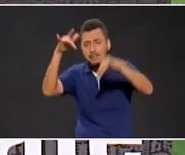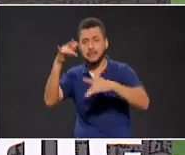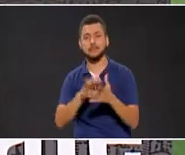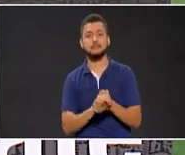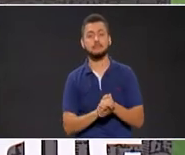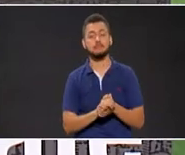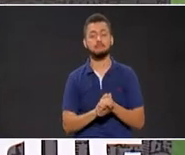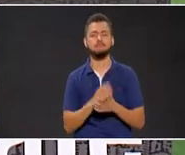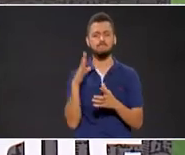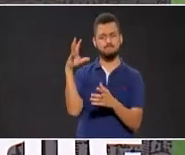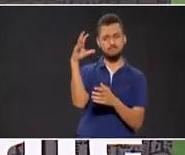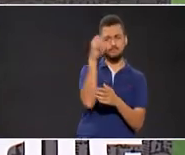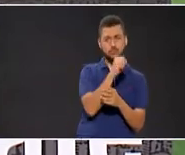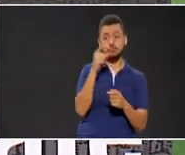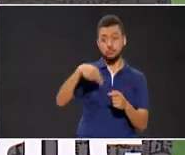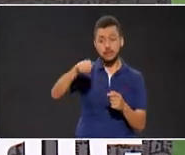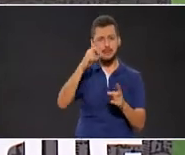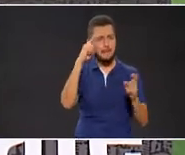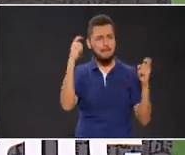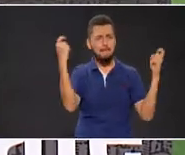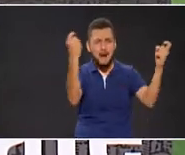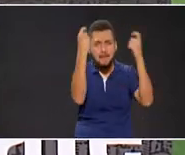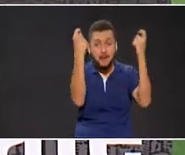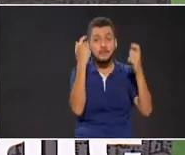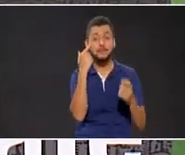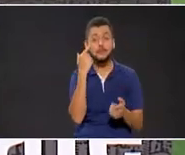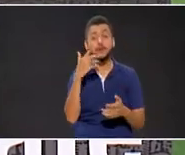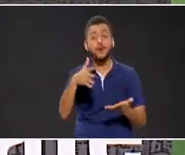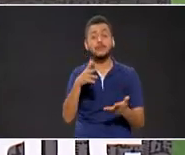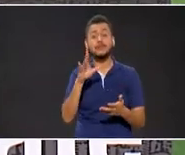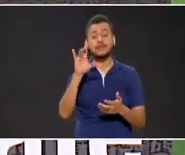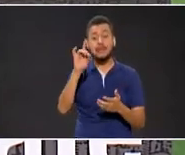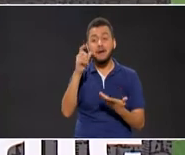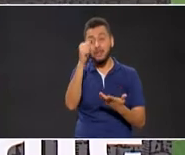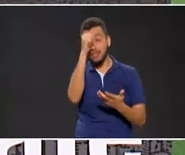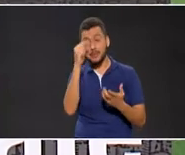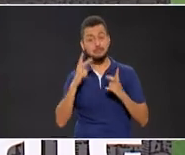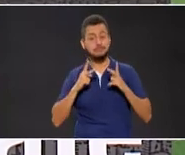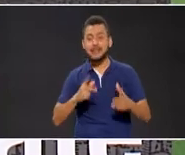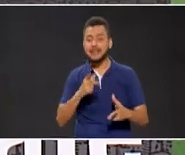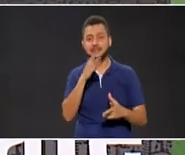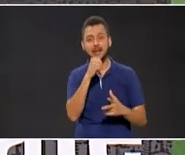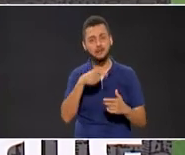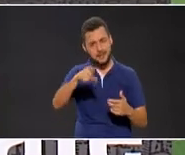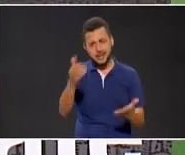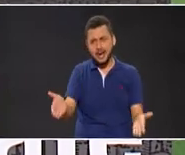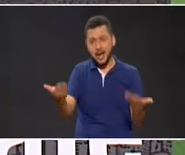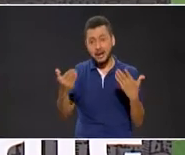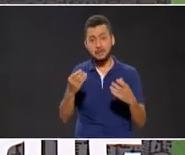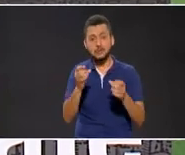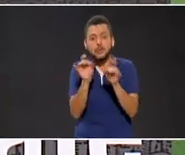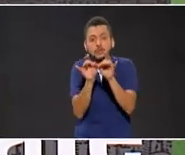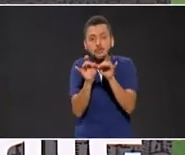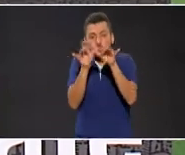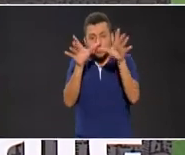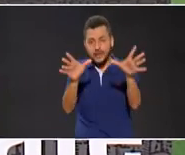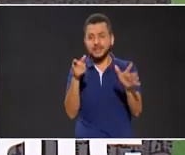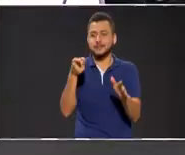en campaña están en uno de los fines de semana más difíciles y esperamos entonces mucha suerte para todos el próximo